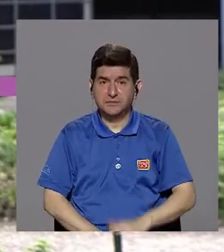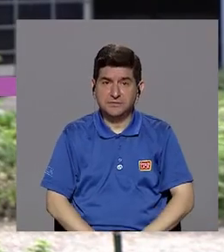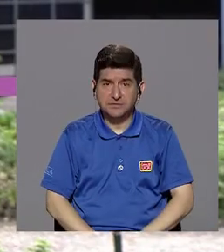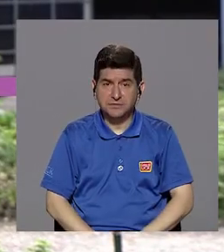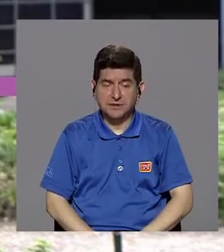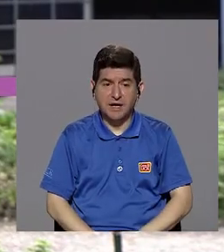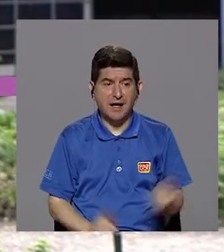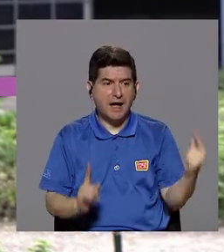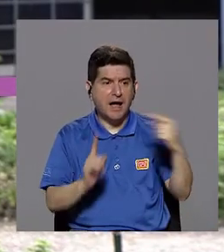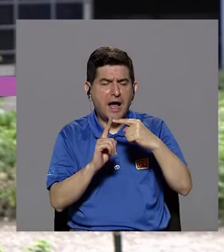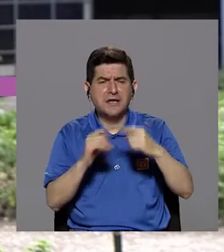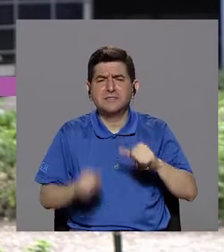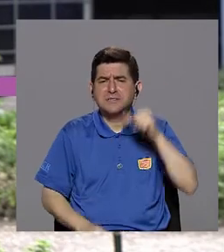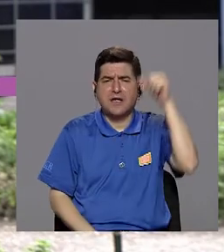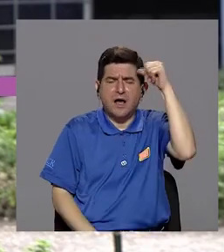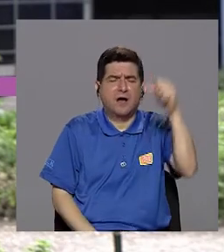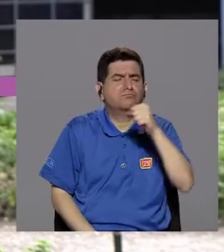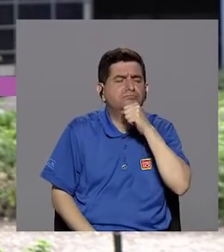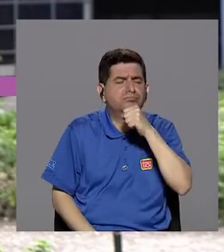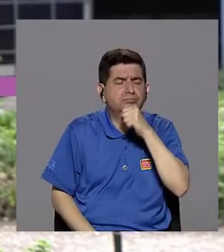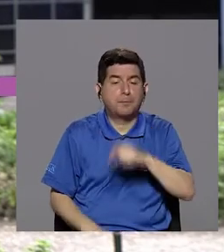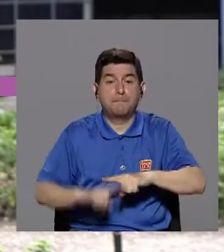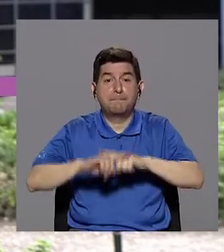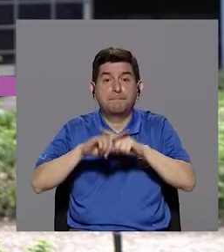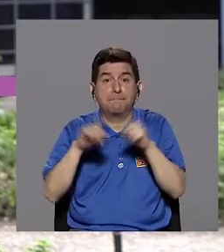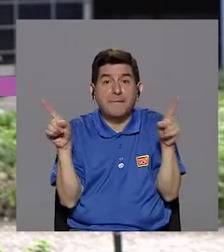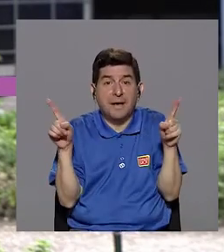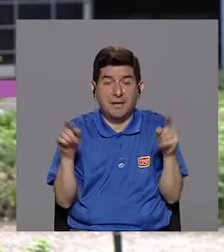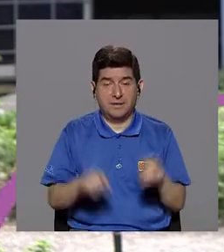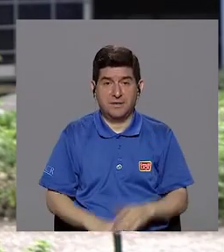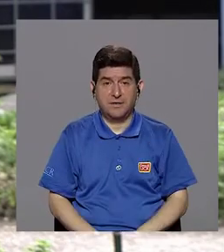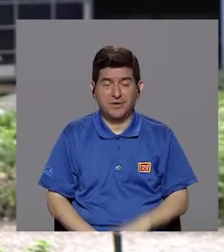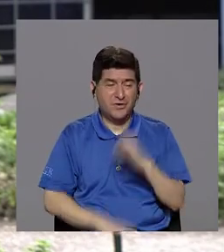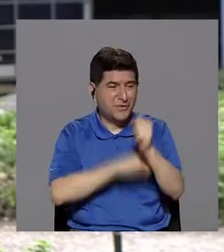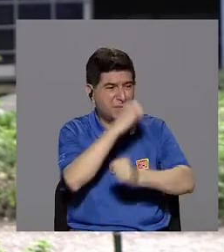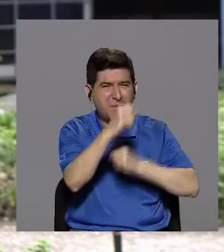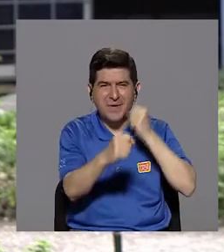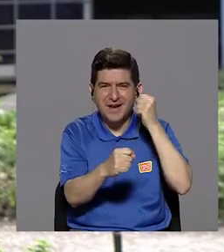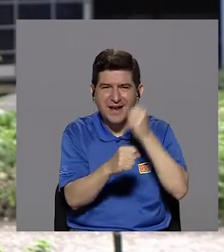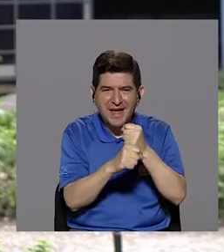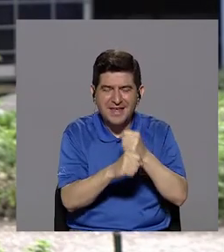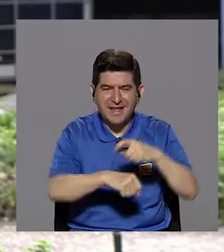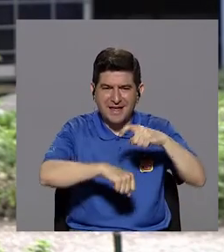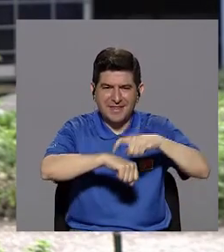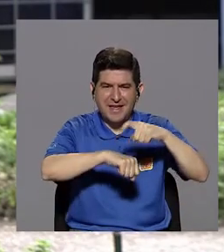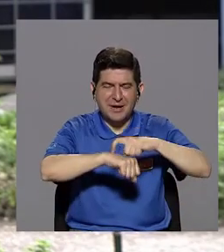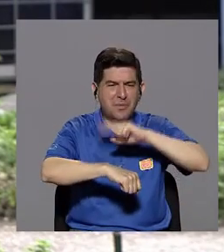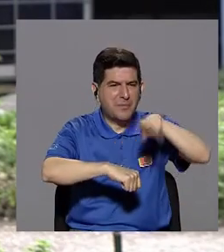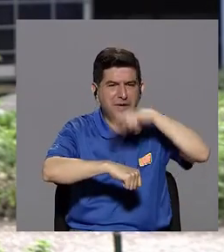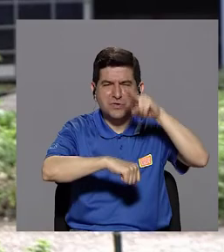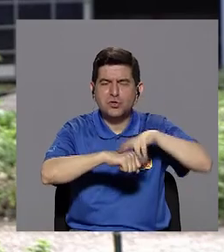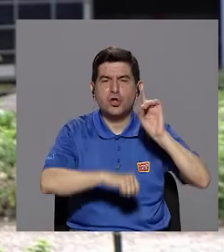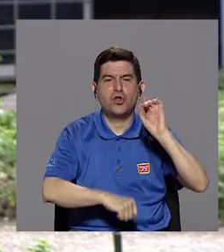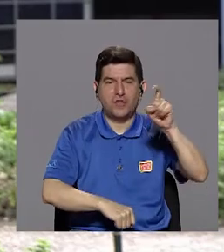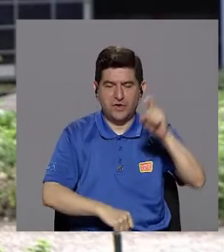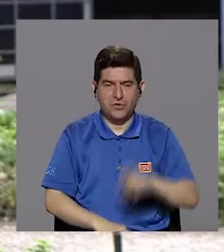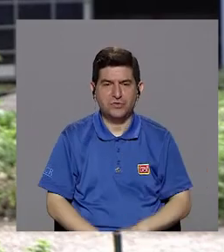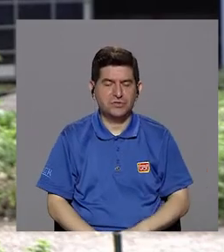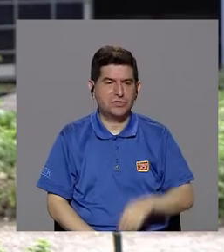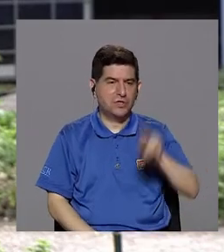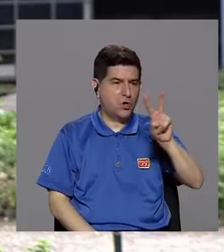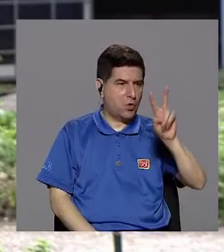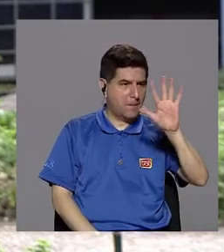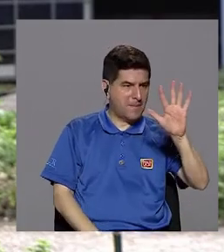¿verdad?, hasta ya adultos mayores. Sin embargo, la edad en la que se hace más frecuente el diagnóstico es entre